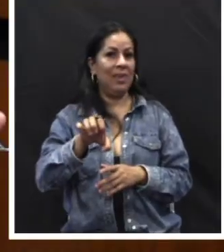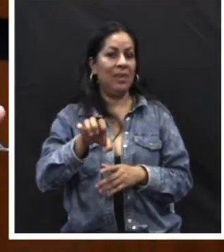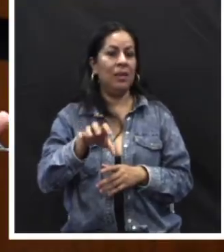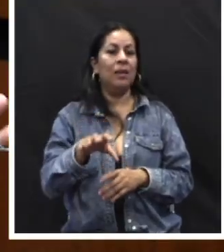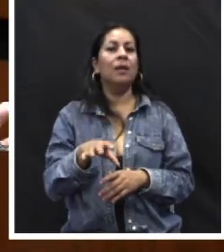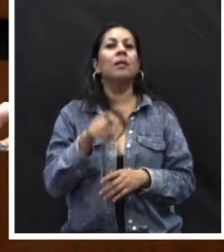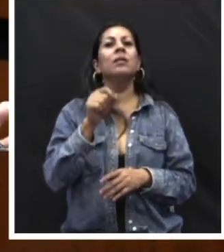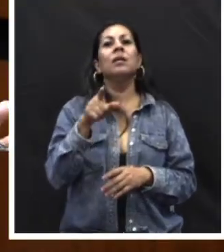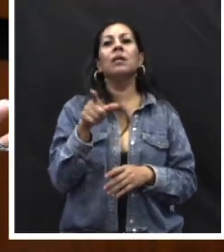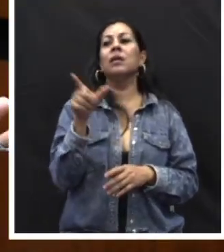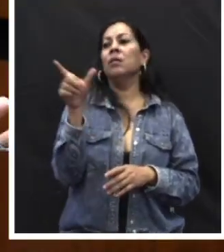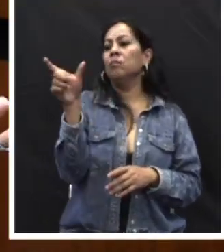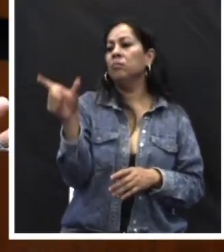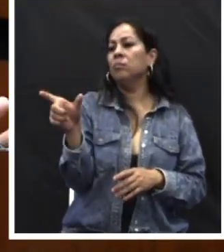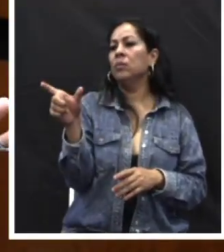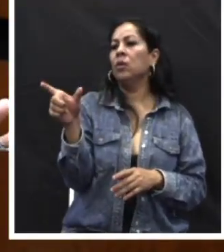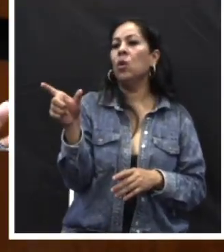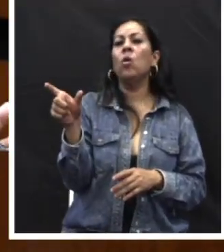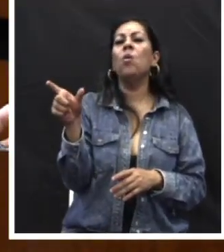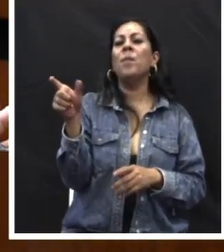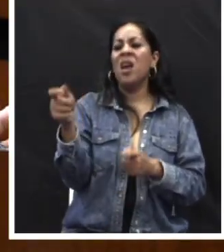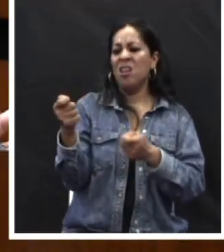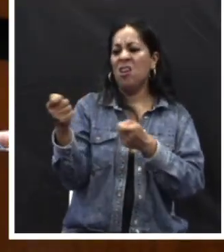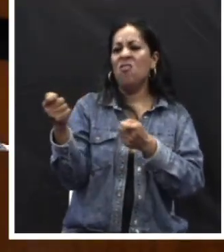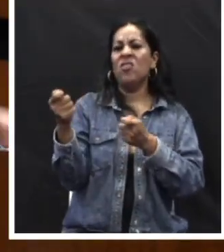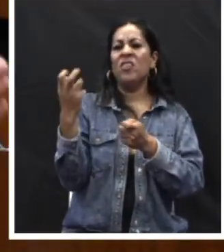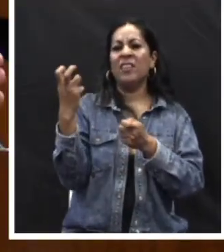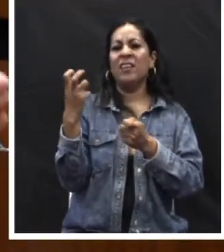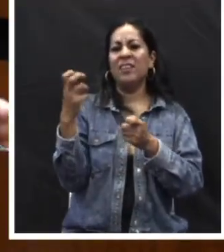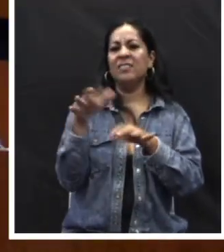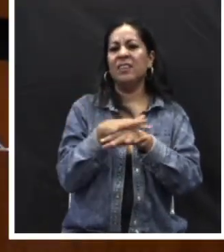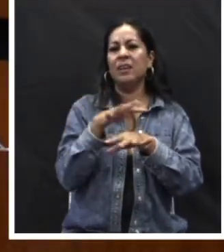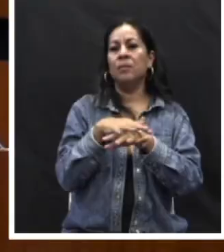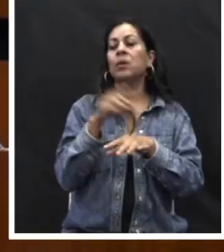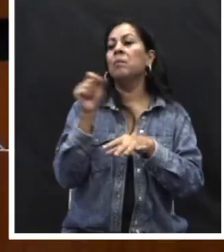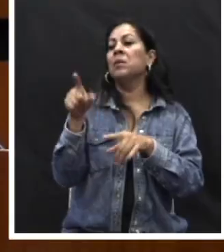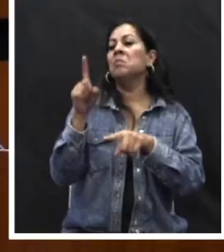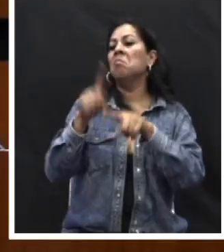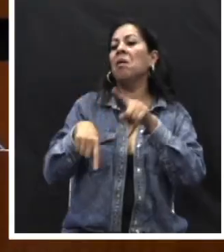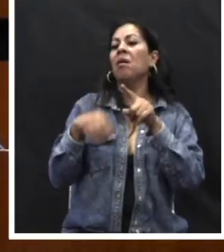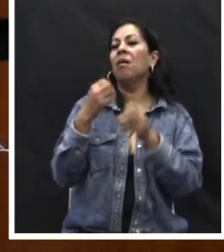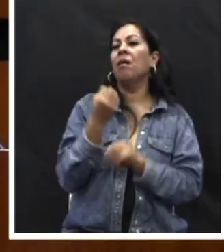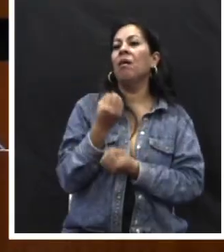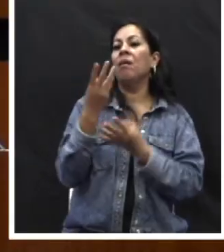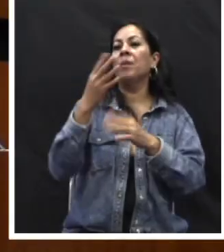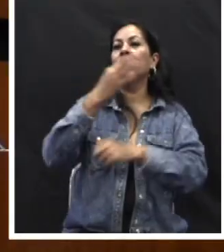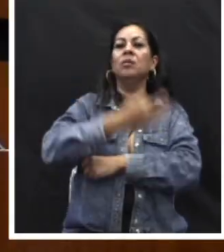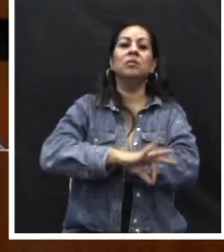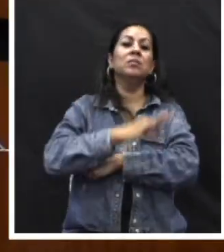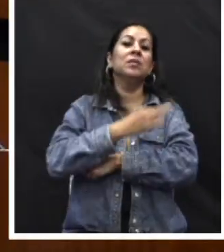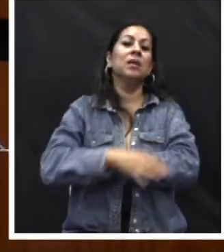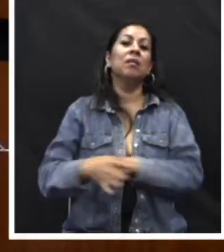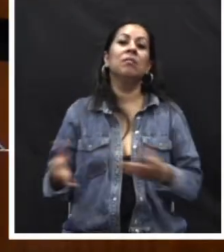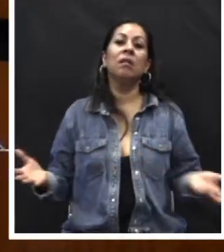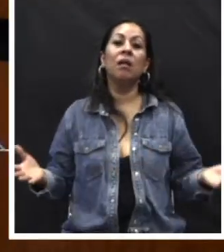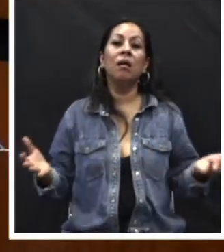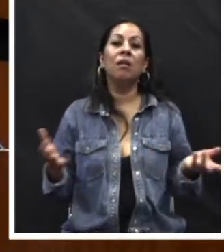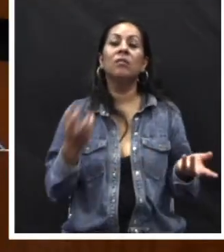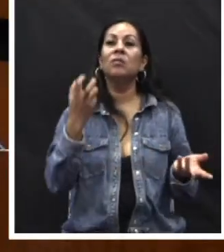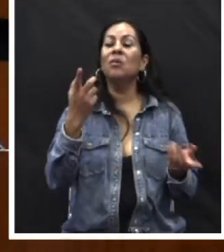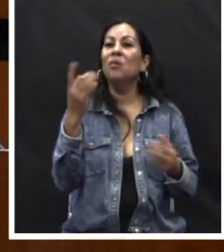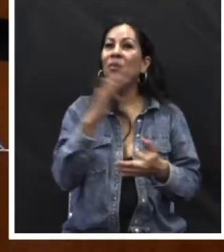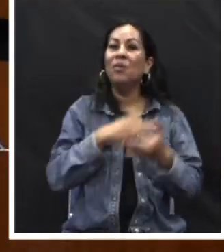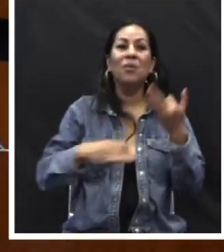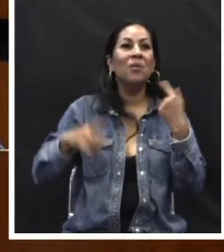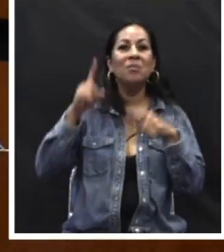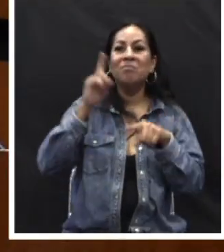Catalán, y a quien ubican como el artífice de esta reforma, también omitió mencionar los transitorios, toda una